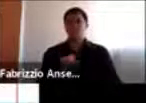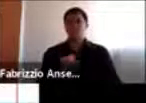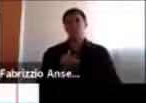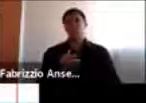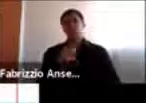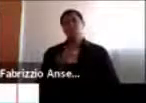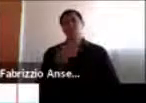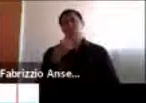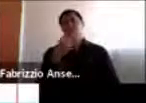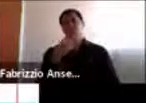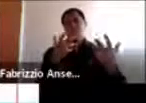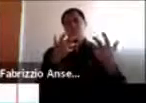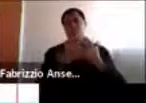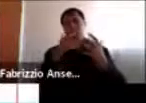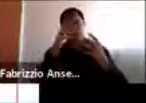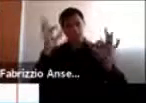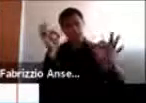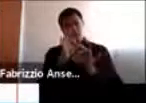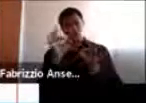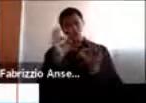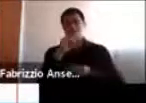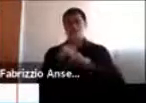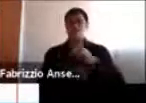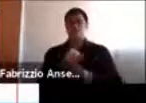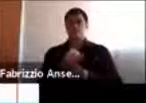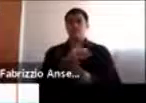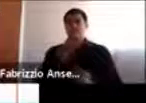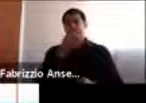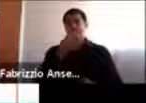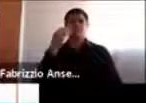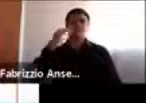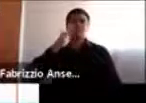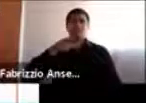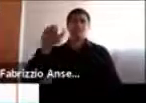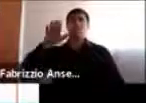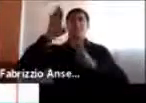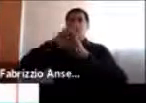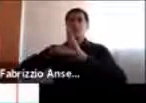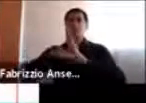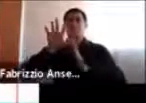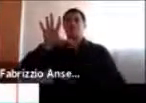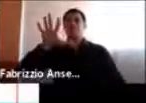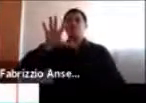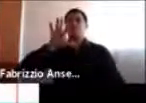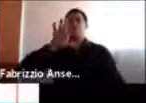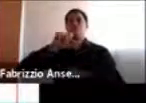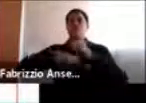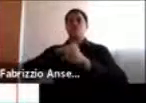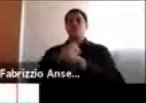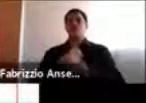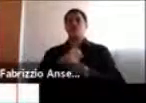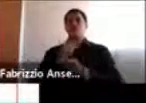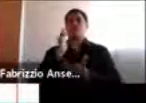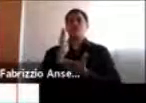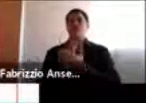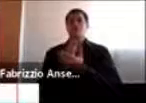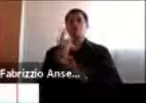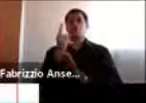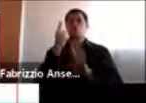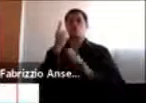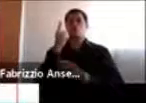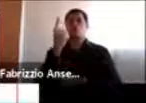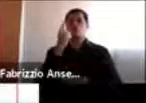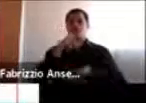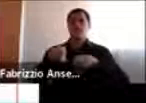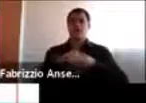las sugerencias internacionales que dicen que los niños por ejemplo los menores de 5 años debieran tener una hora máxima de pantalla al día